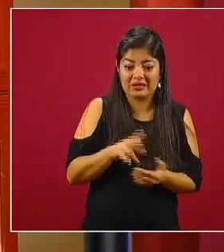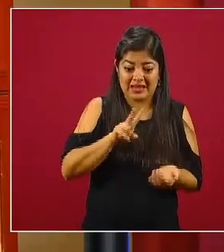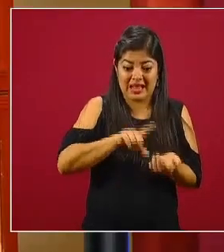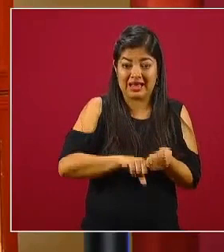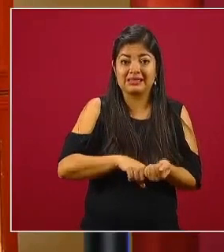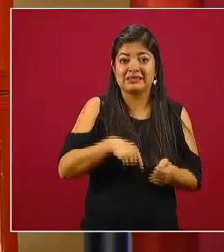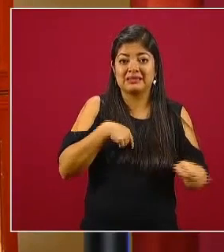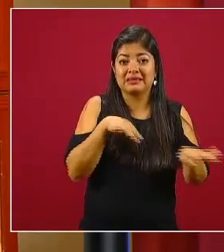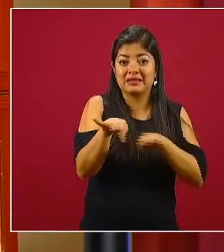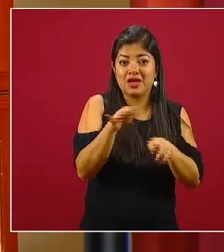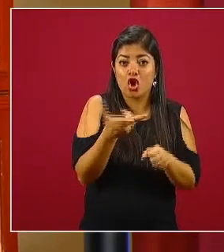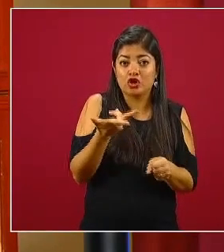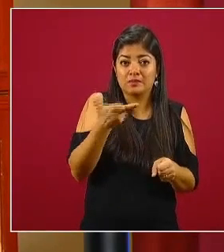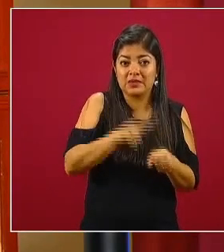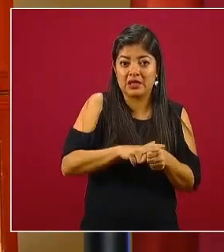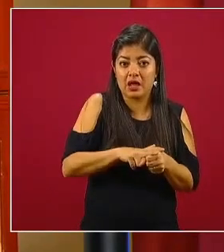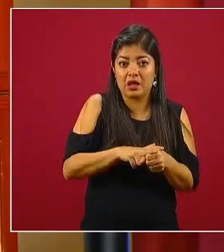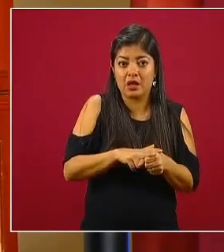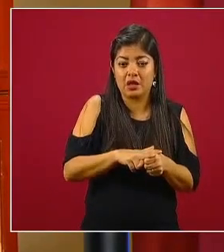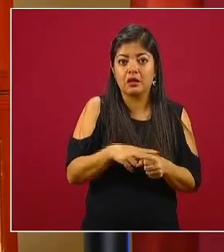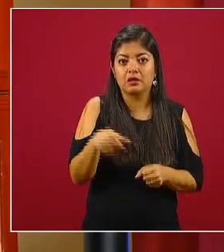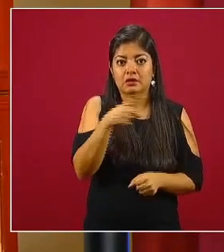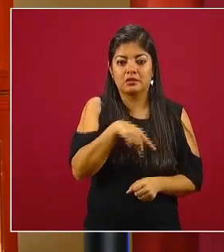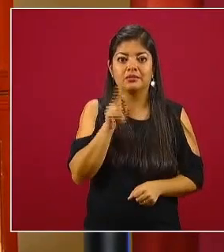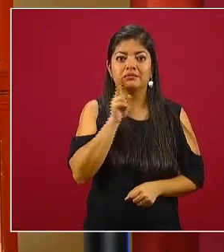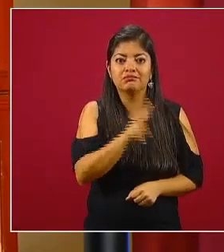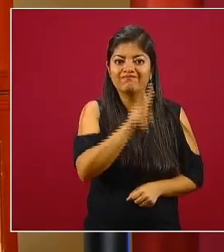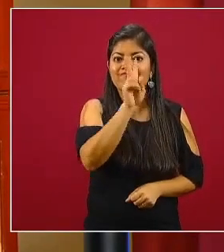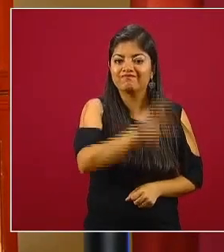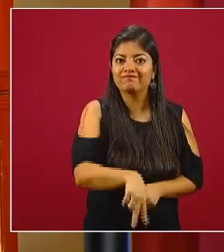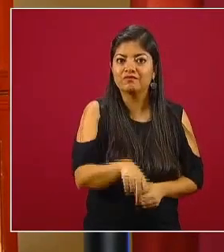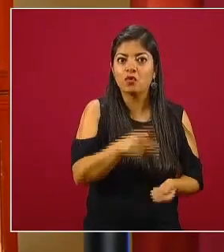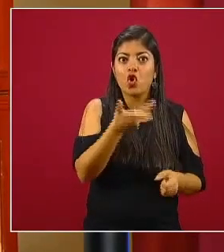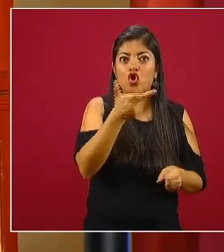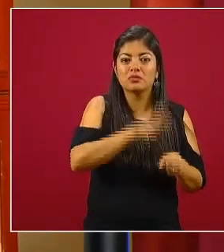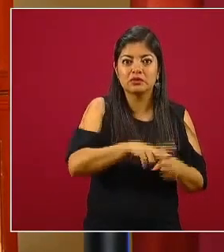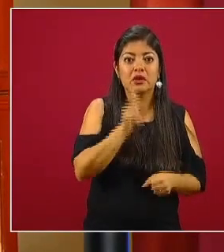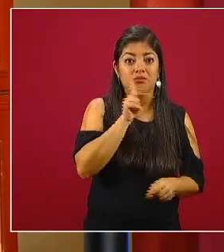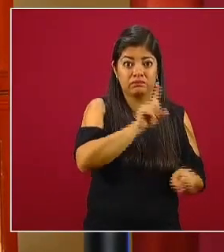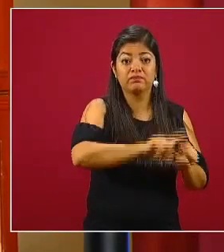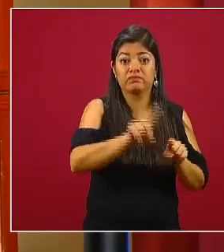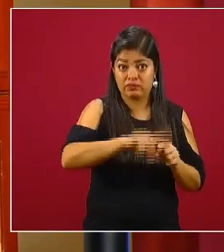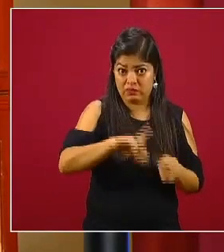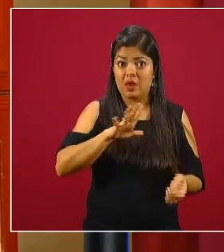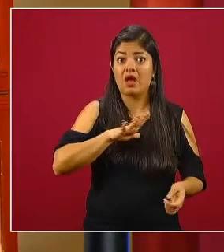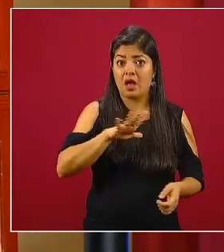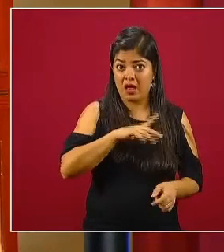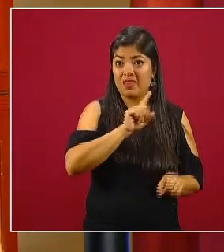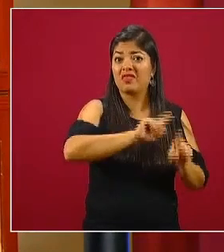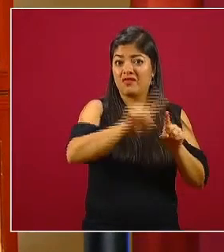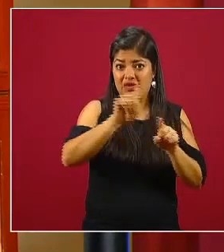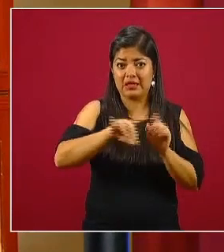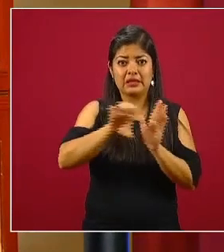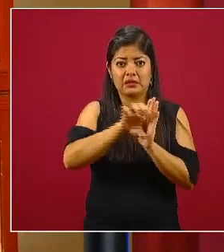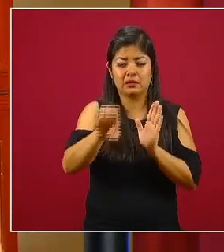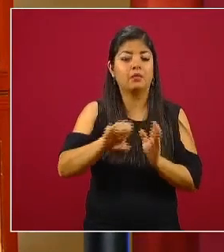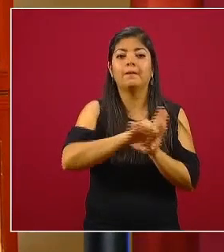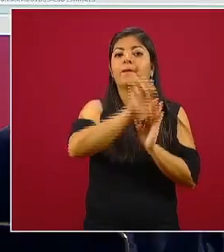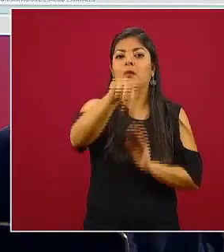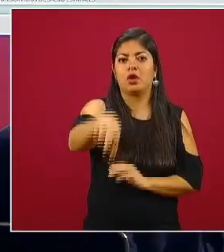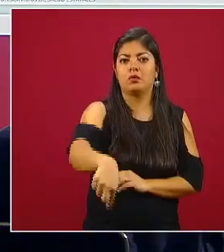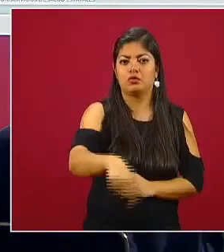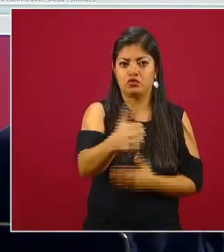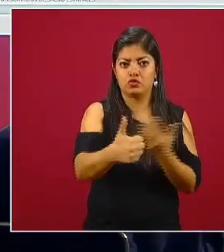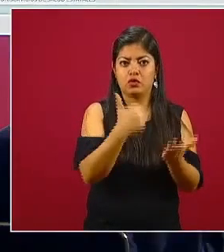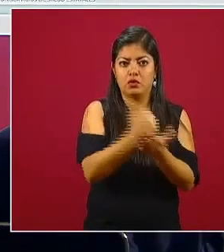hospital. Y ellas y ellos están viendo lo que ocurre en los hospitales, y hay varios hospitales, concretamente tengo ejemplos de la Ciudad de México,